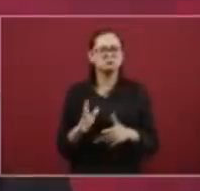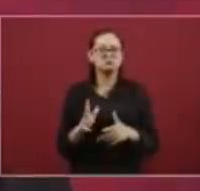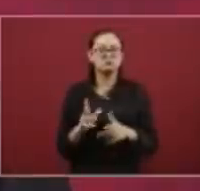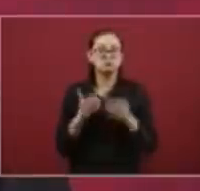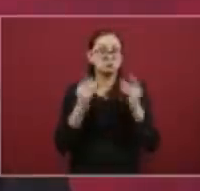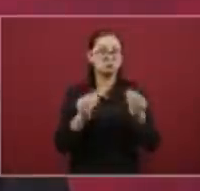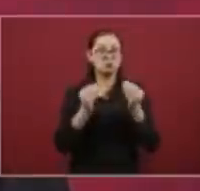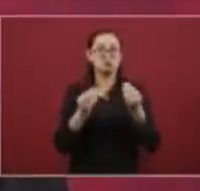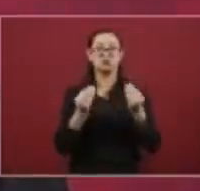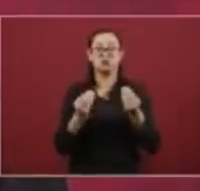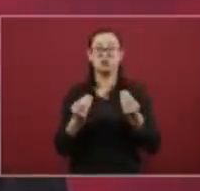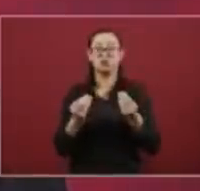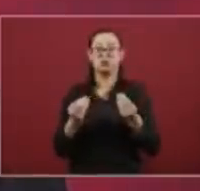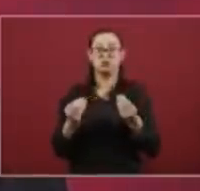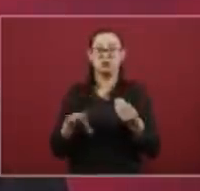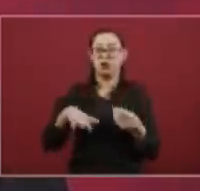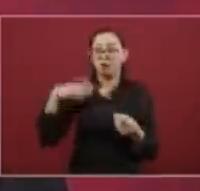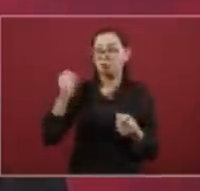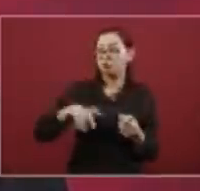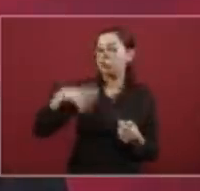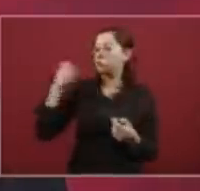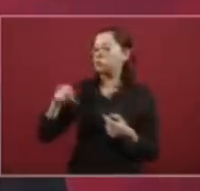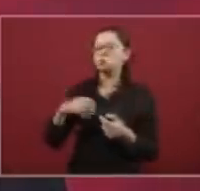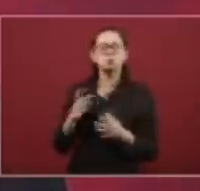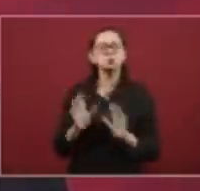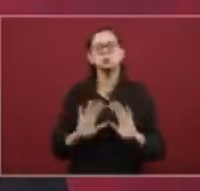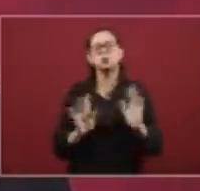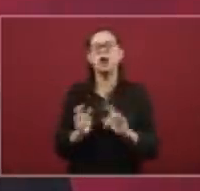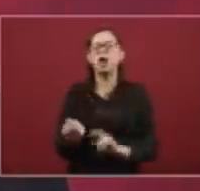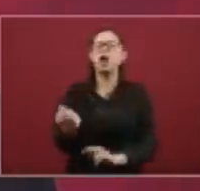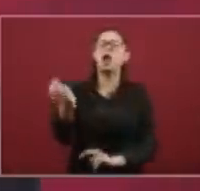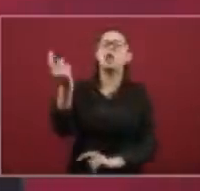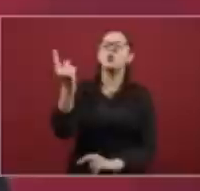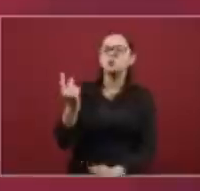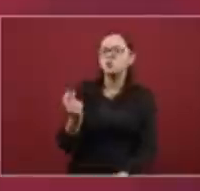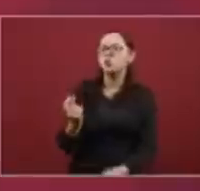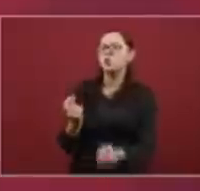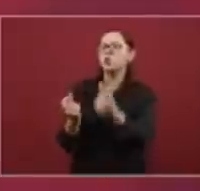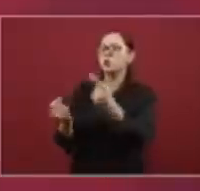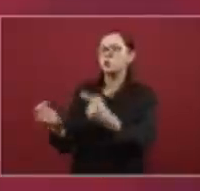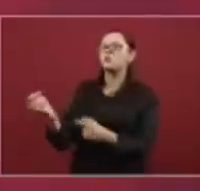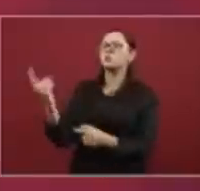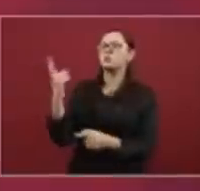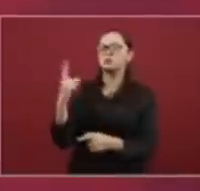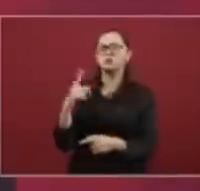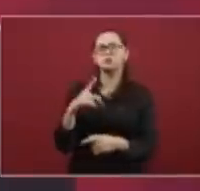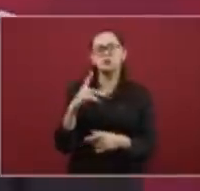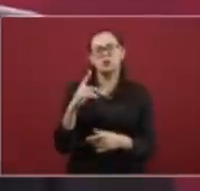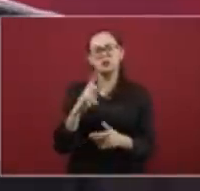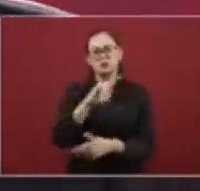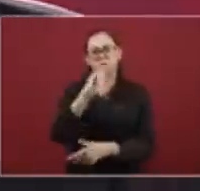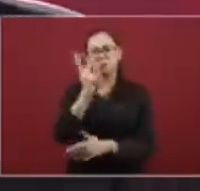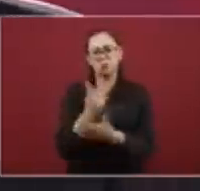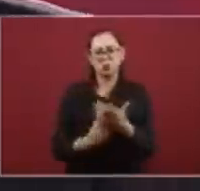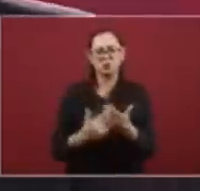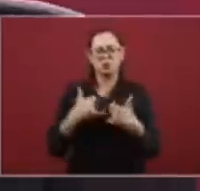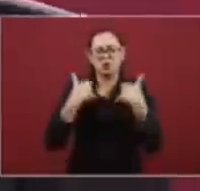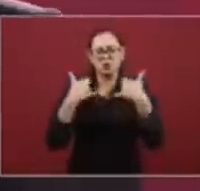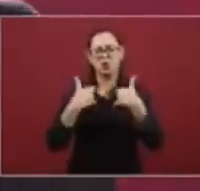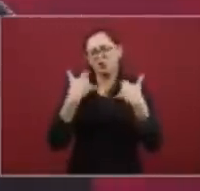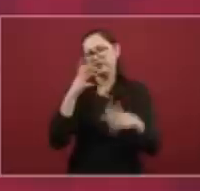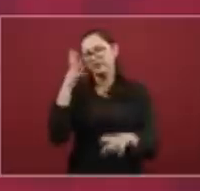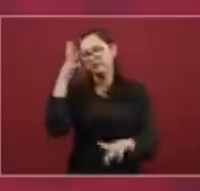proliferado. Son casos muy aislados. El programa de Jóvenes Construyendo el Futuro va adelante.